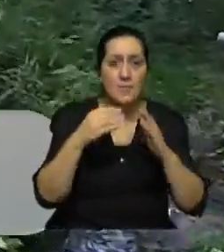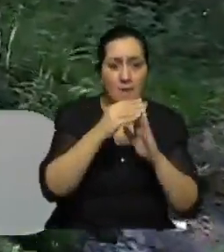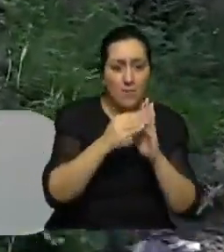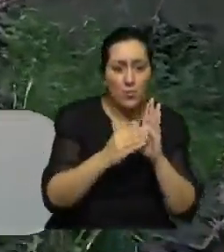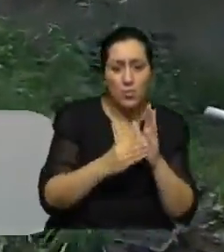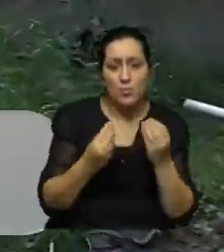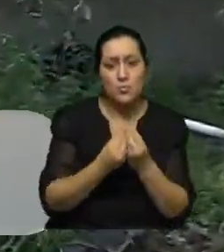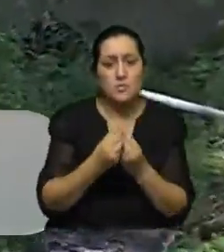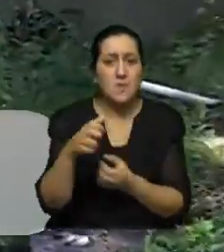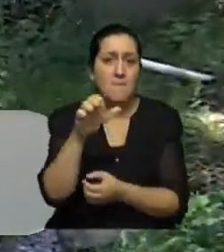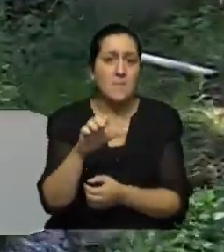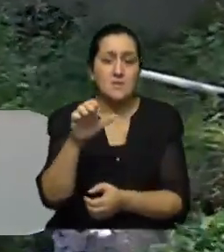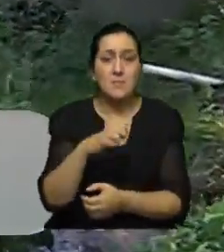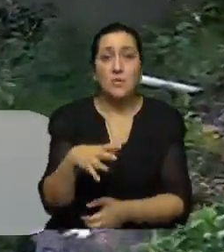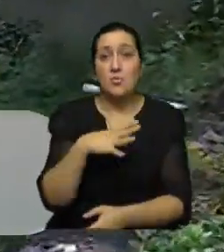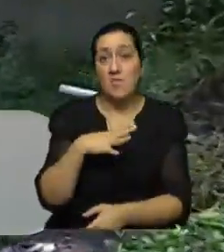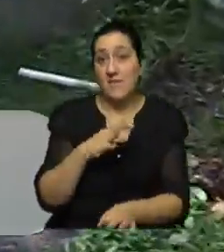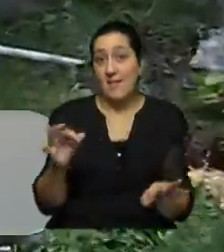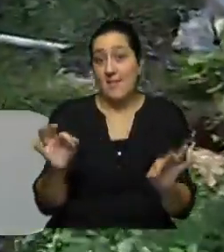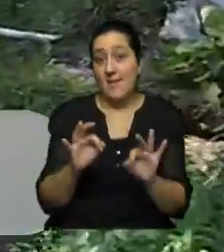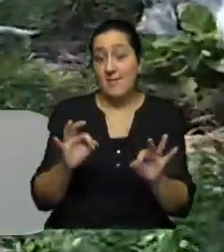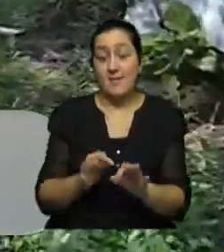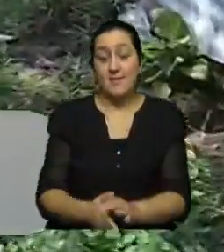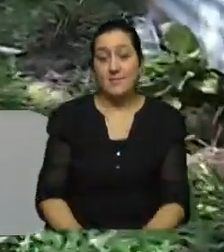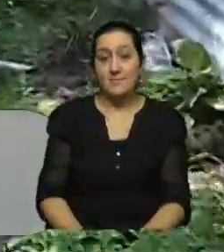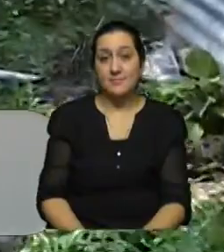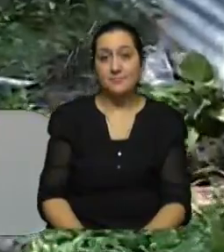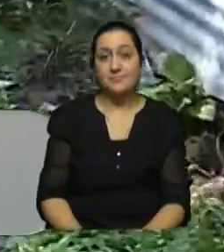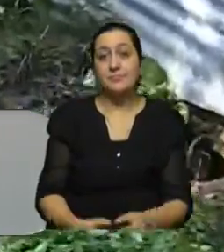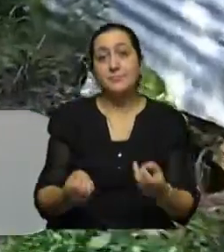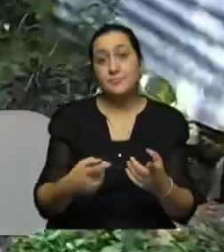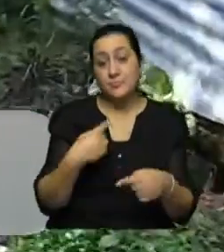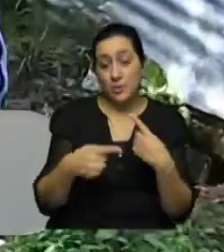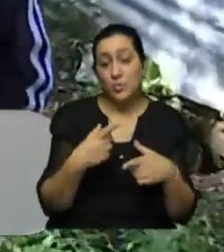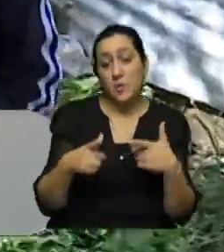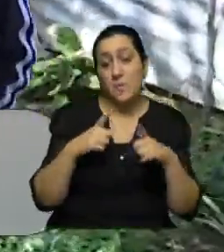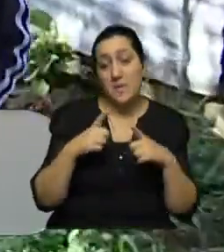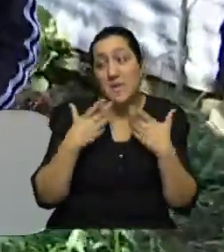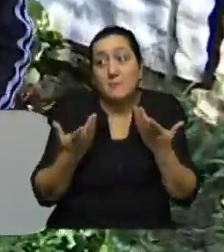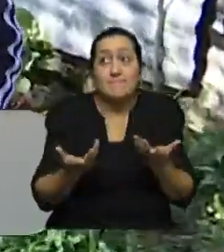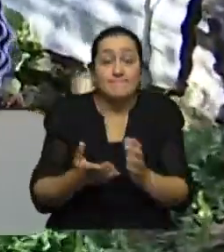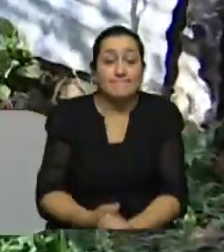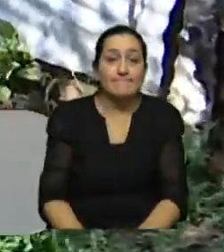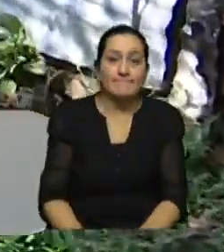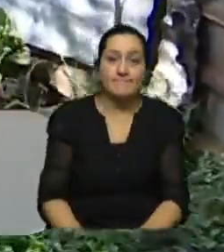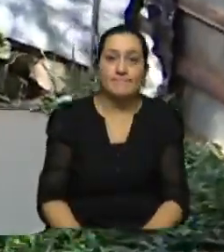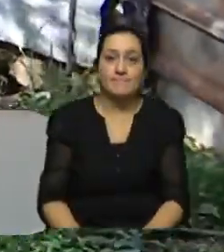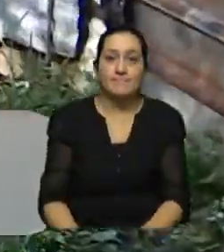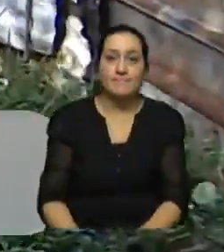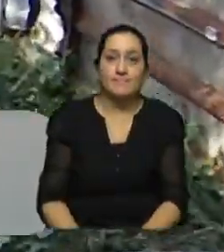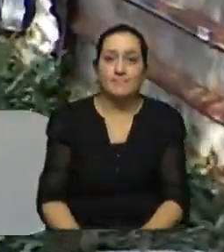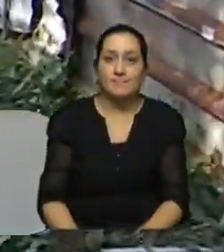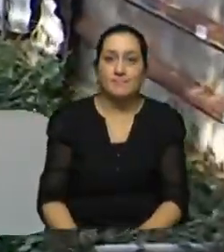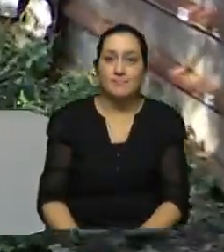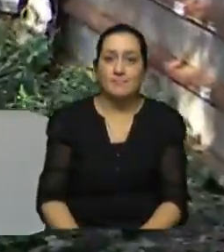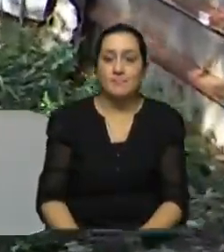pero digo, todavía nada. Y bueno, y seguiremos esperando, ¿no? Digo, no queda